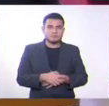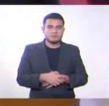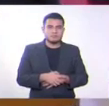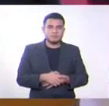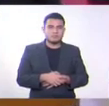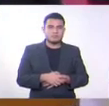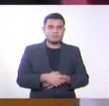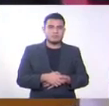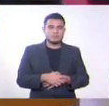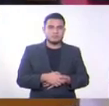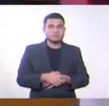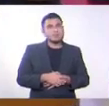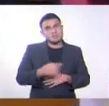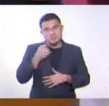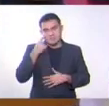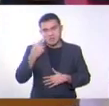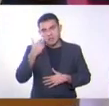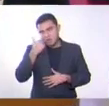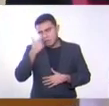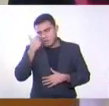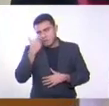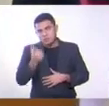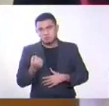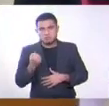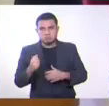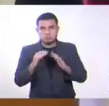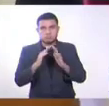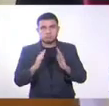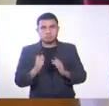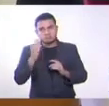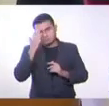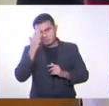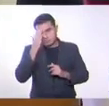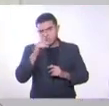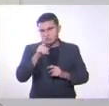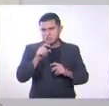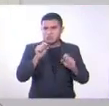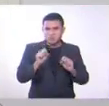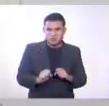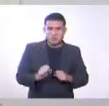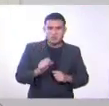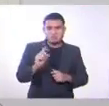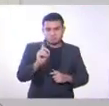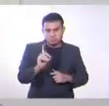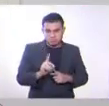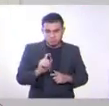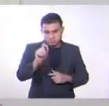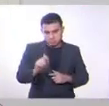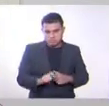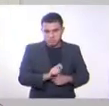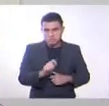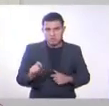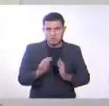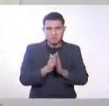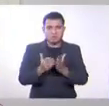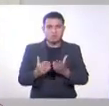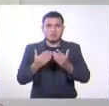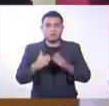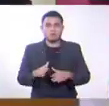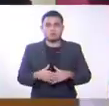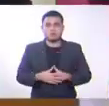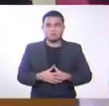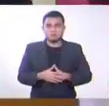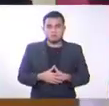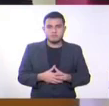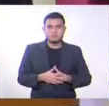Pero ya los jóvenes saben que pueden dibujar en su cuaderno otro plano diferente. Bien, ahora sí, voy a colocar el